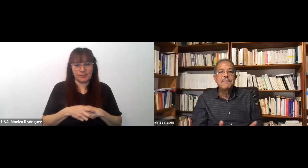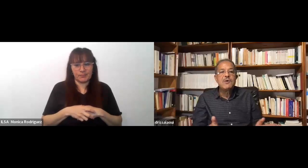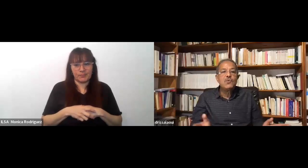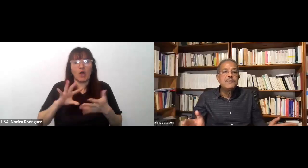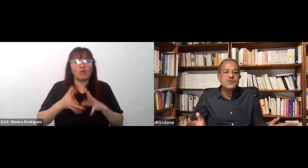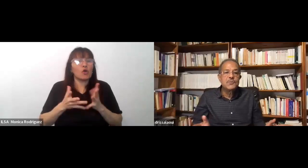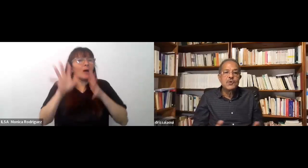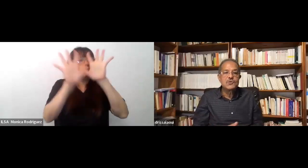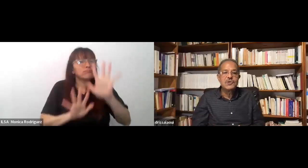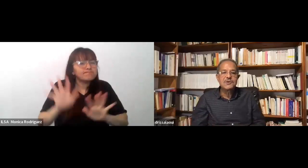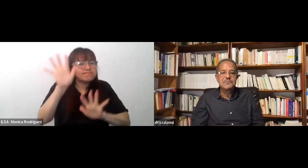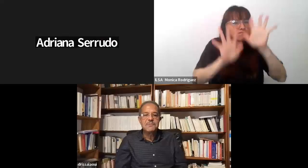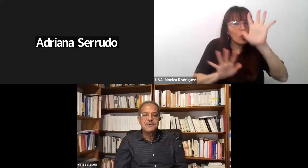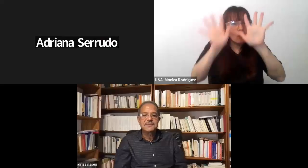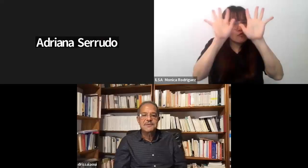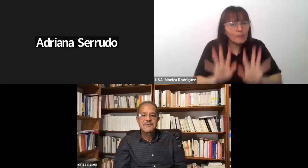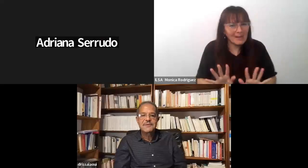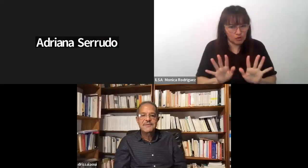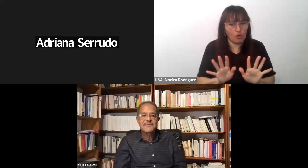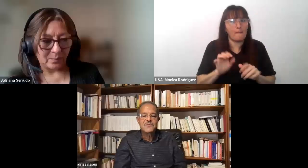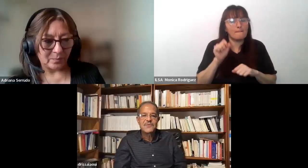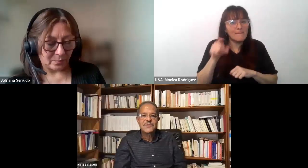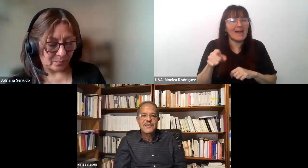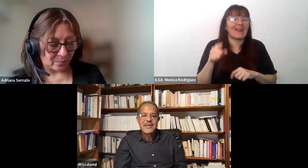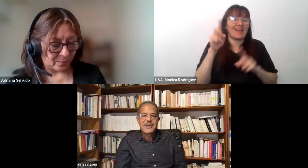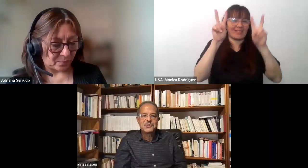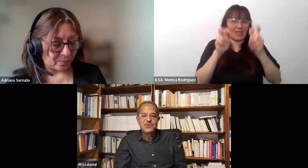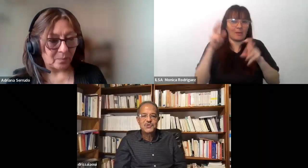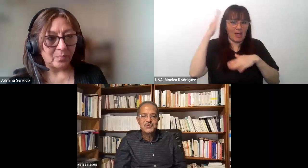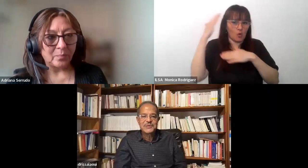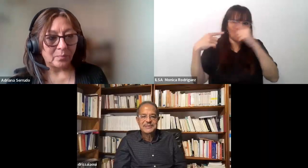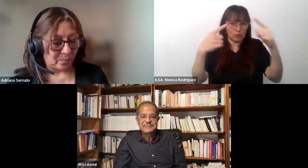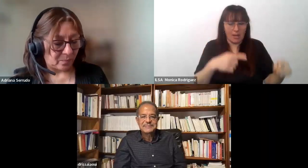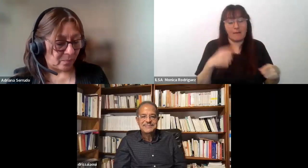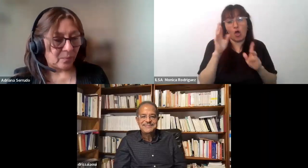formarlos para la interculturalidad o puedo seguir como ustedes prefieran